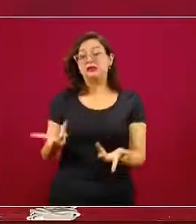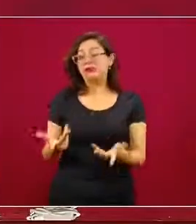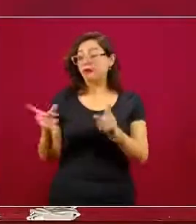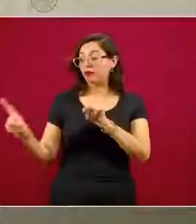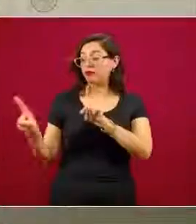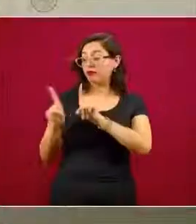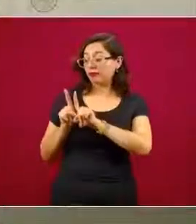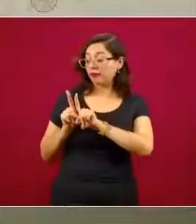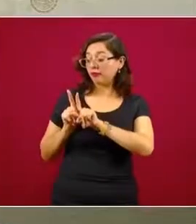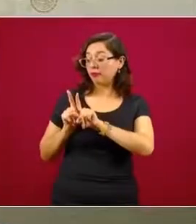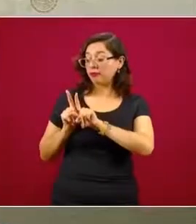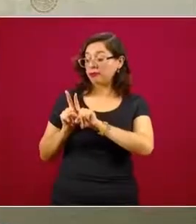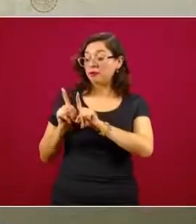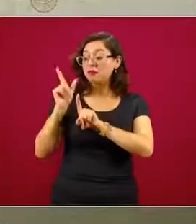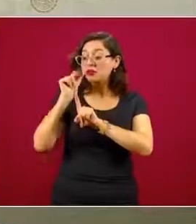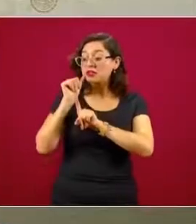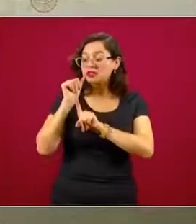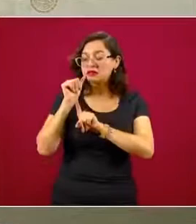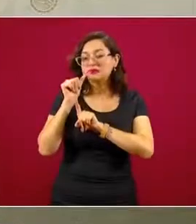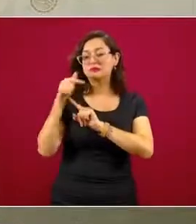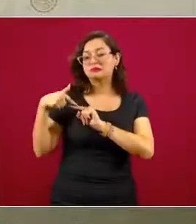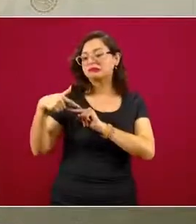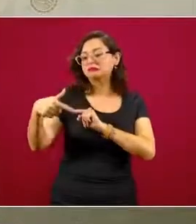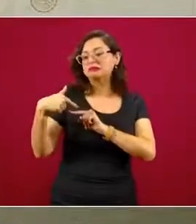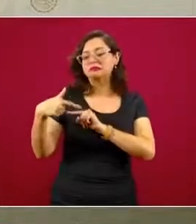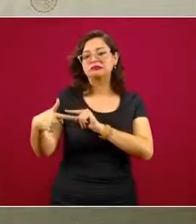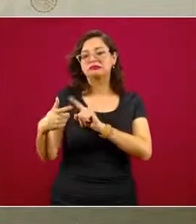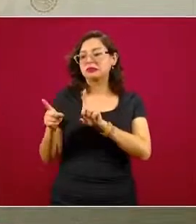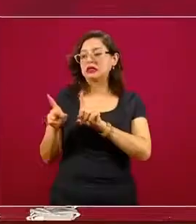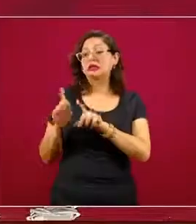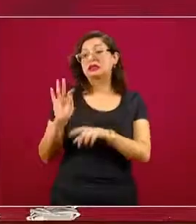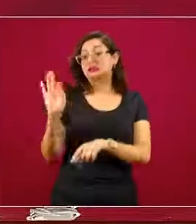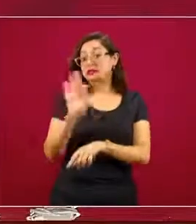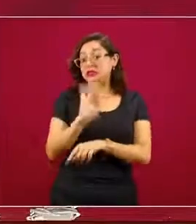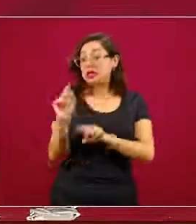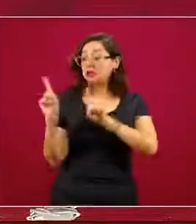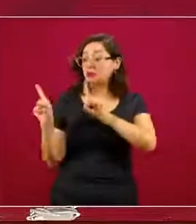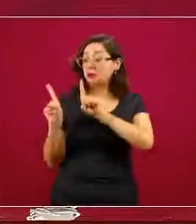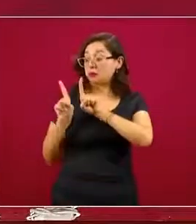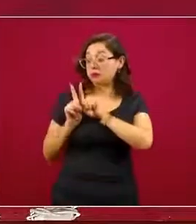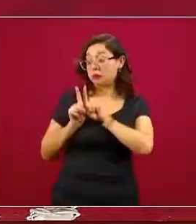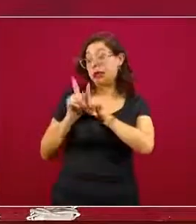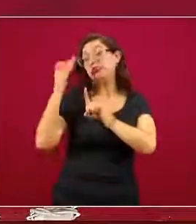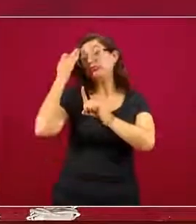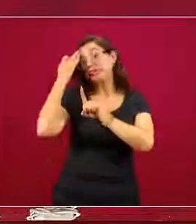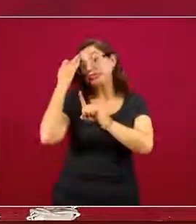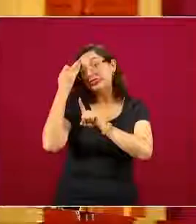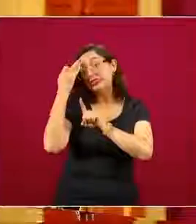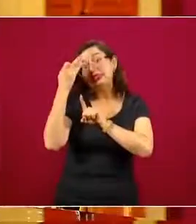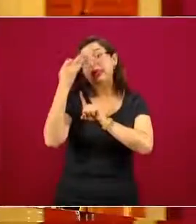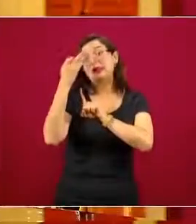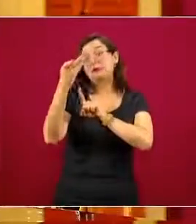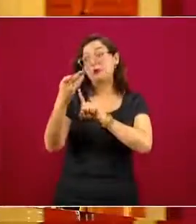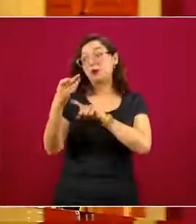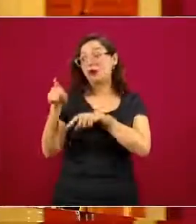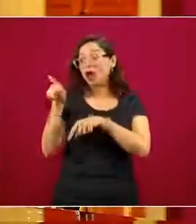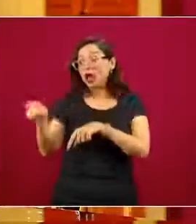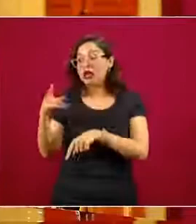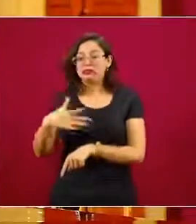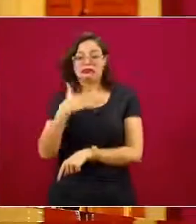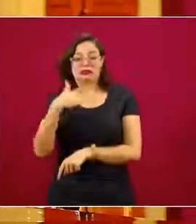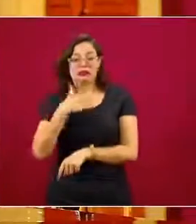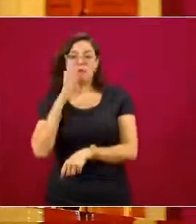enferma, suponiendo que estuve en la proximidad suficiente, duración suficiente y en el periodo relevante